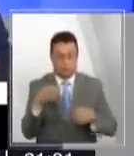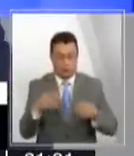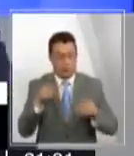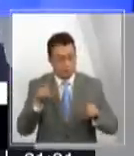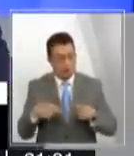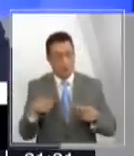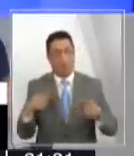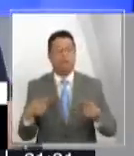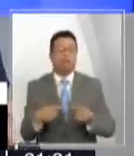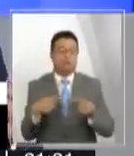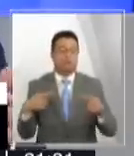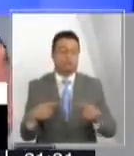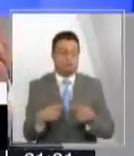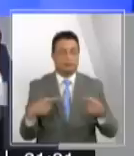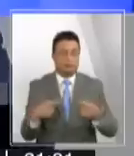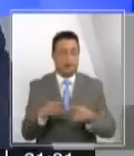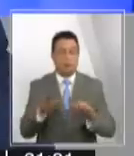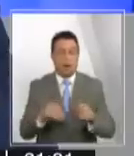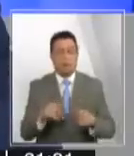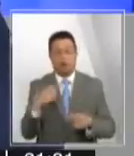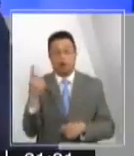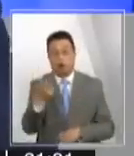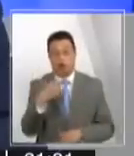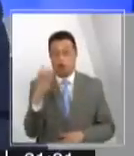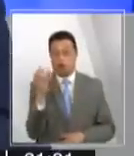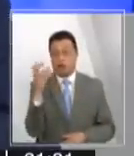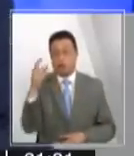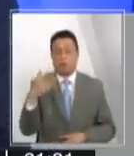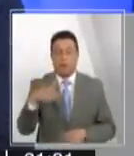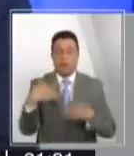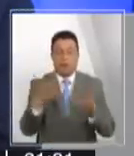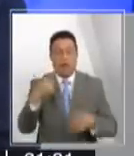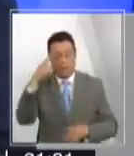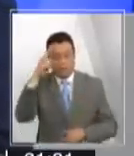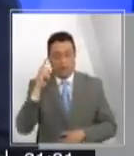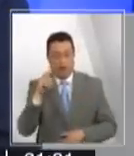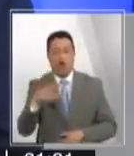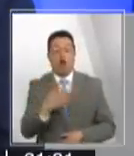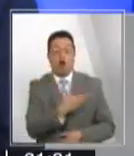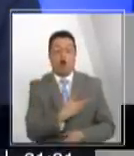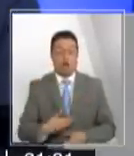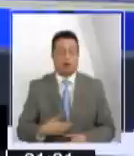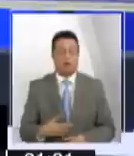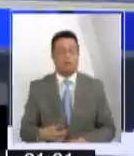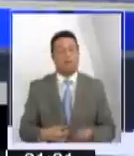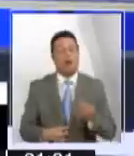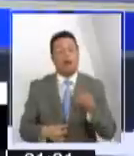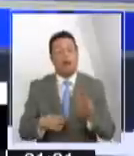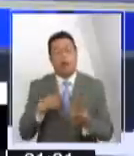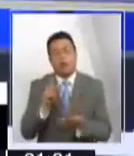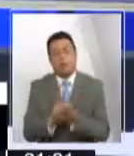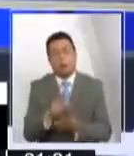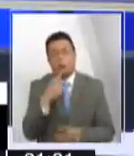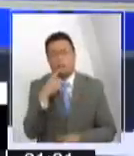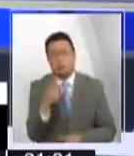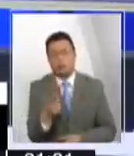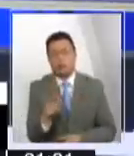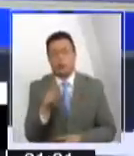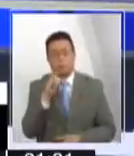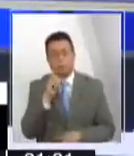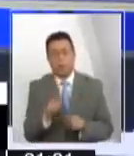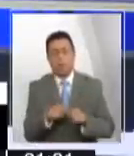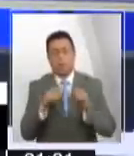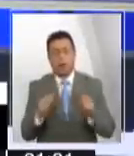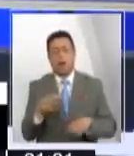desavenencias que nadie entiende, que le provocan un daño severo a la conducción del gobierno y al país. Diputado, ¿quién más? Y hablando de ministros y